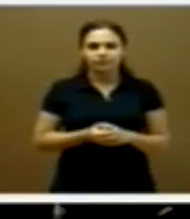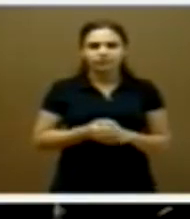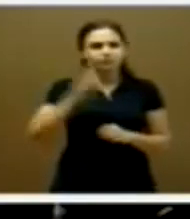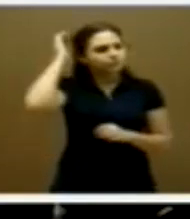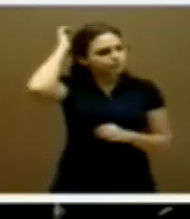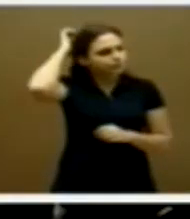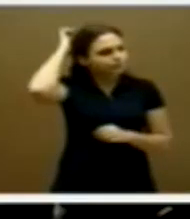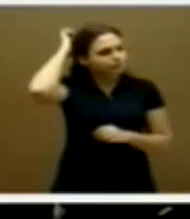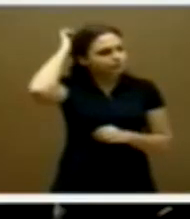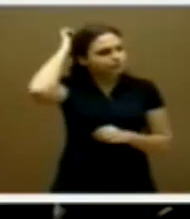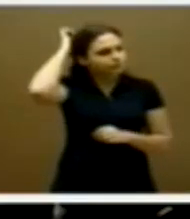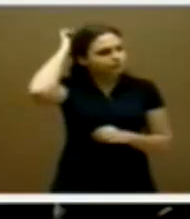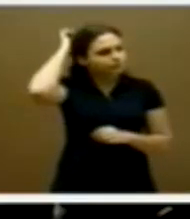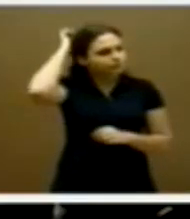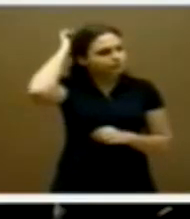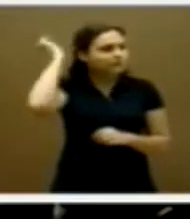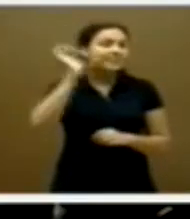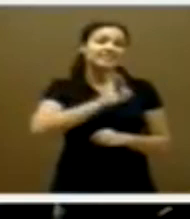Señora diputada.